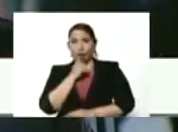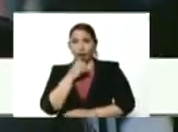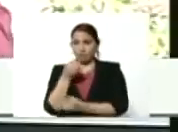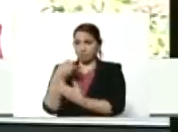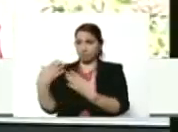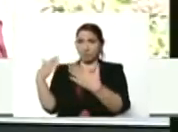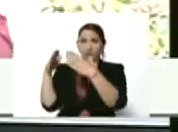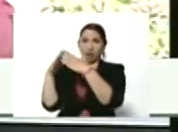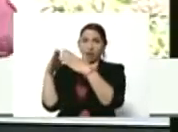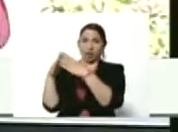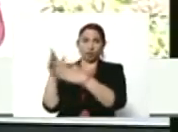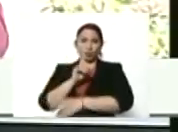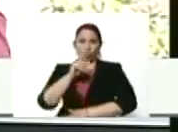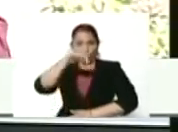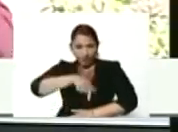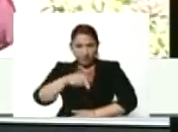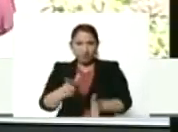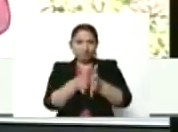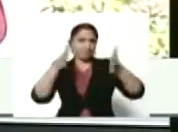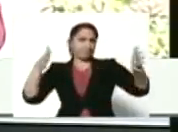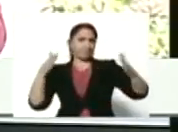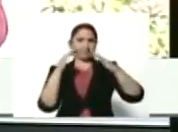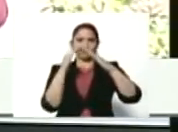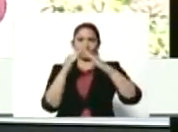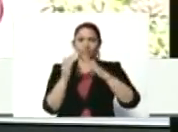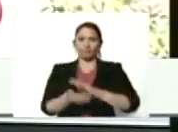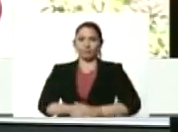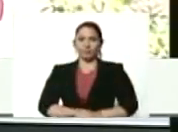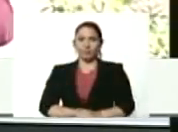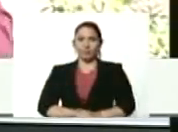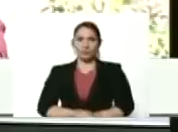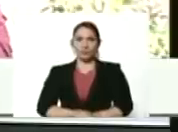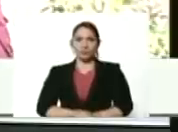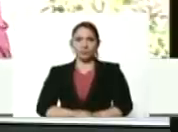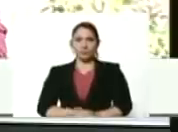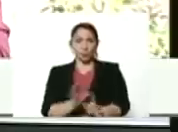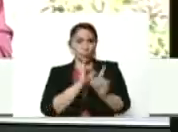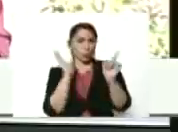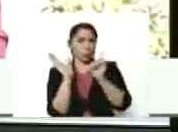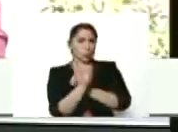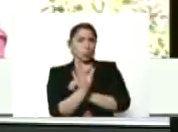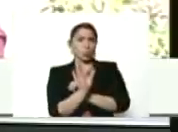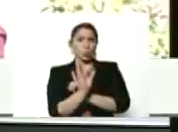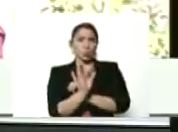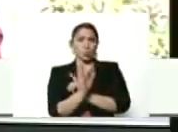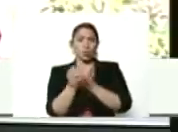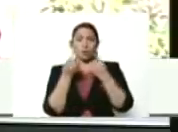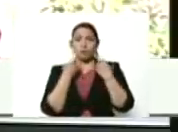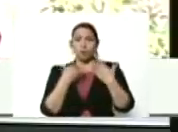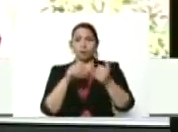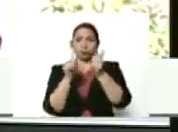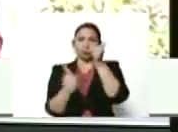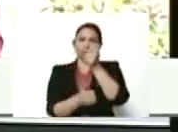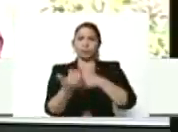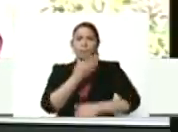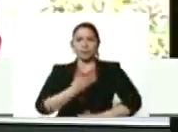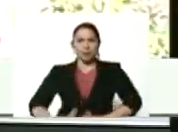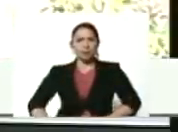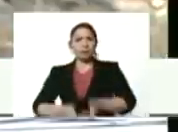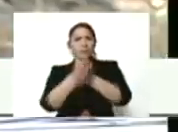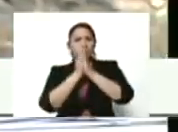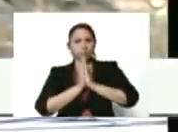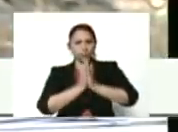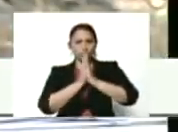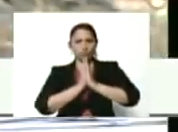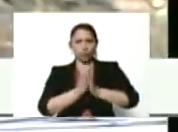Big House, la casona, The Big House Cultural. Bueno, vicepresidenta, por favor.